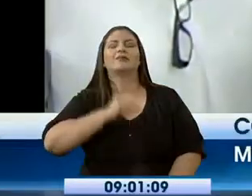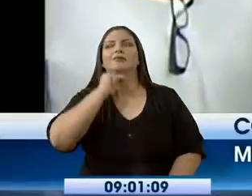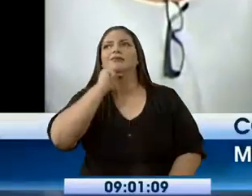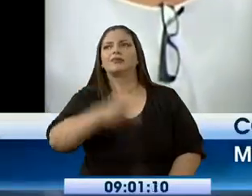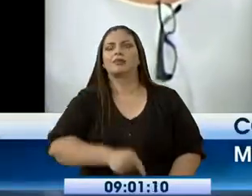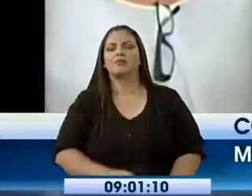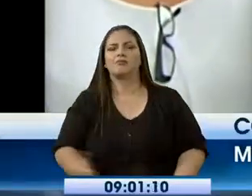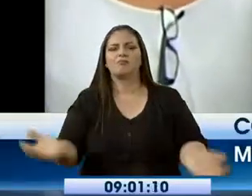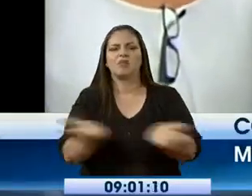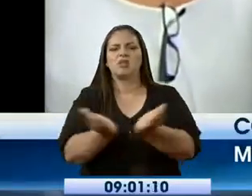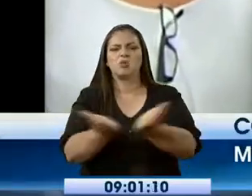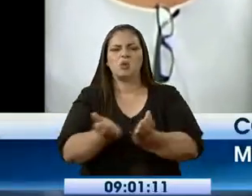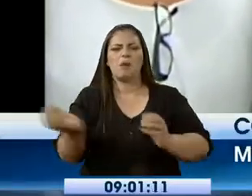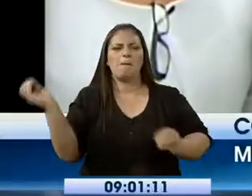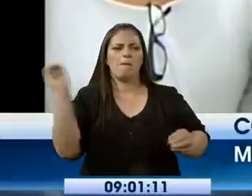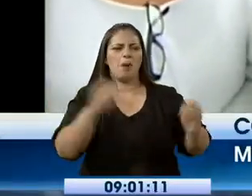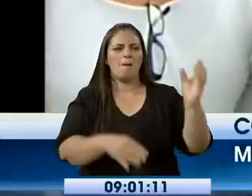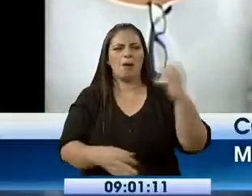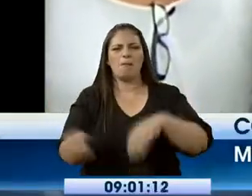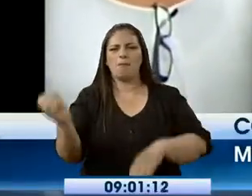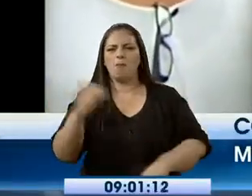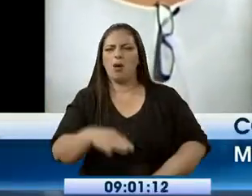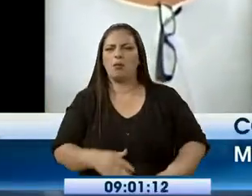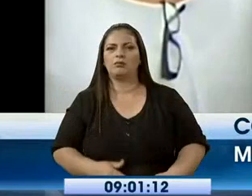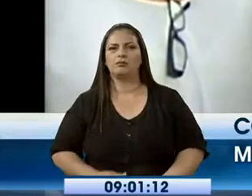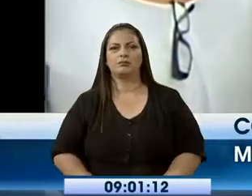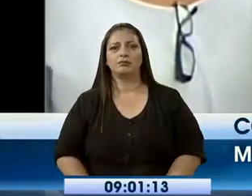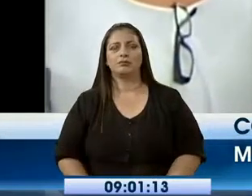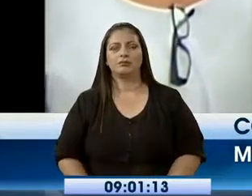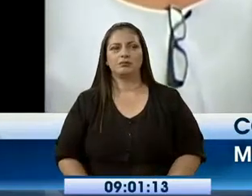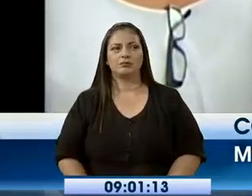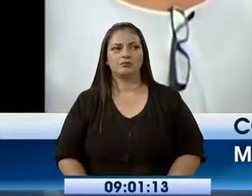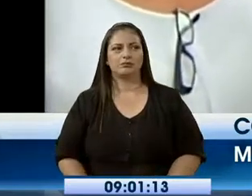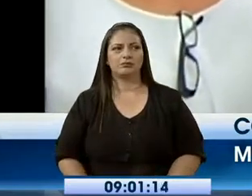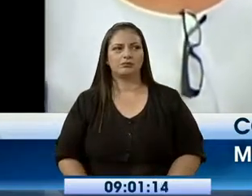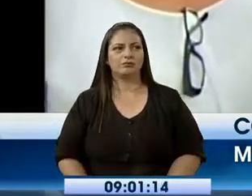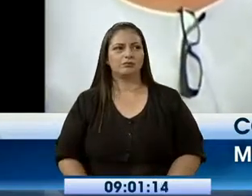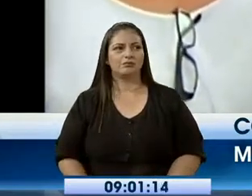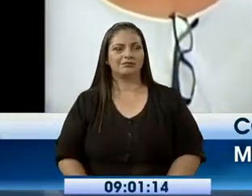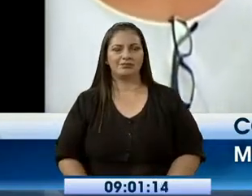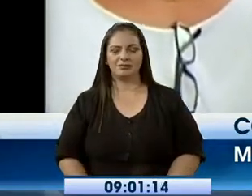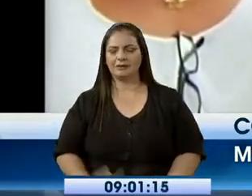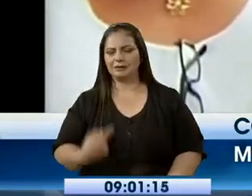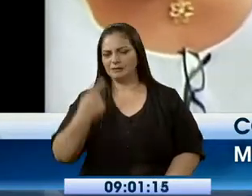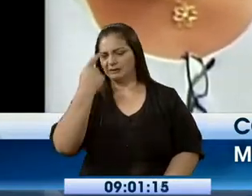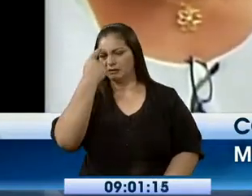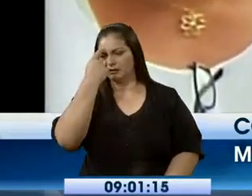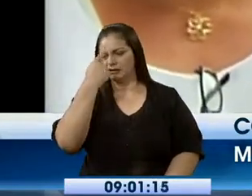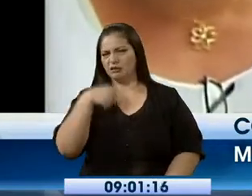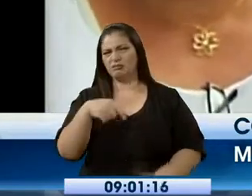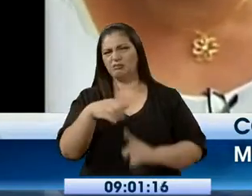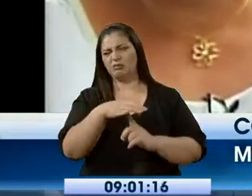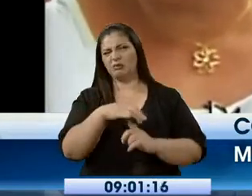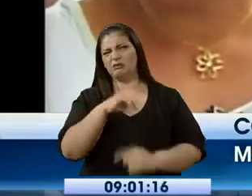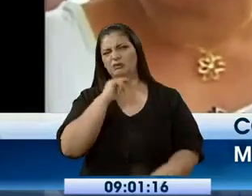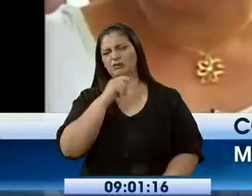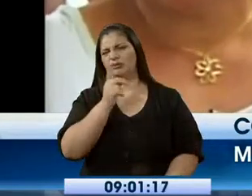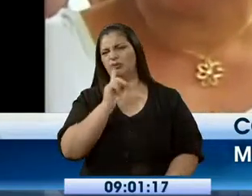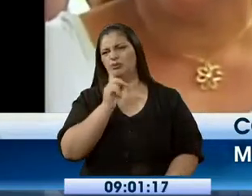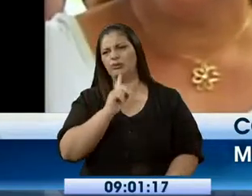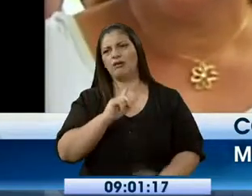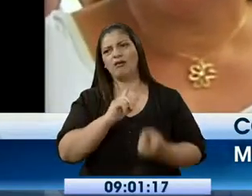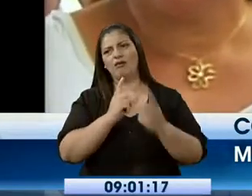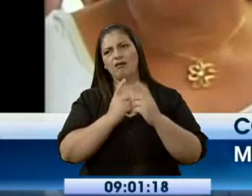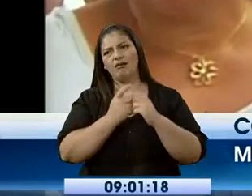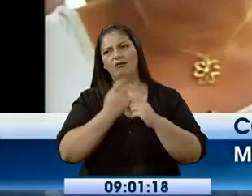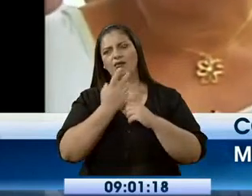de basura, desechos. Y nosotros logramos hacer este cambio realmente.